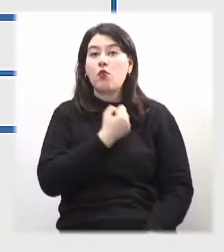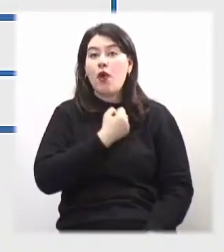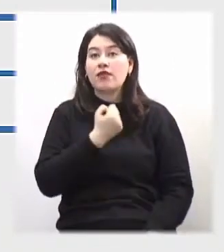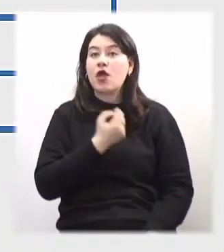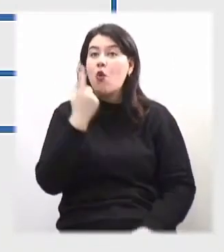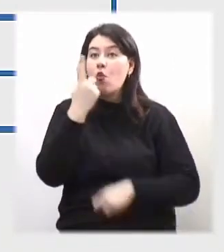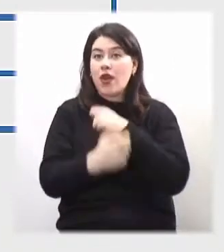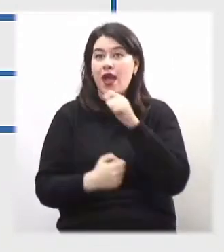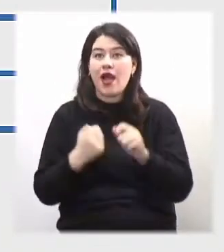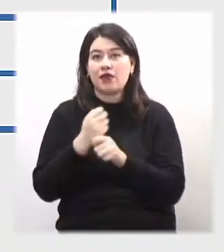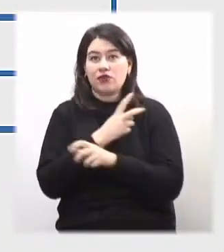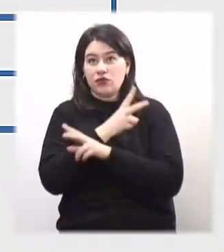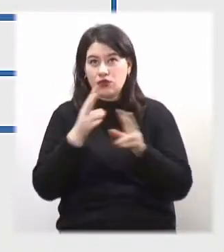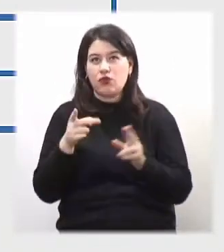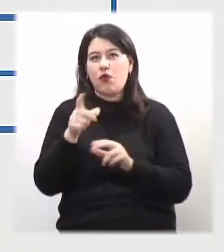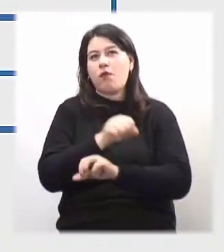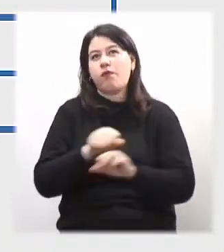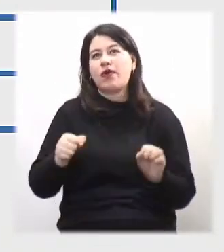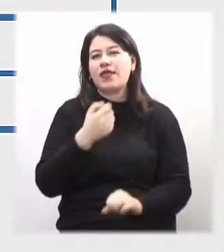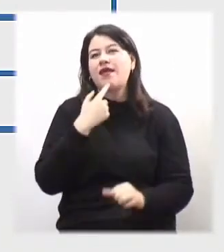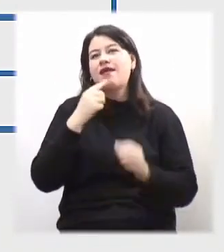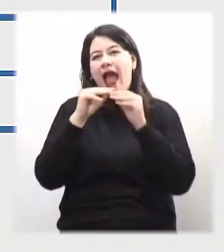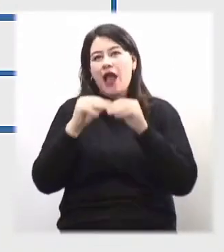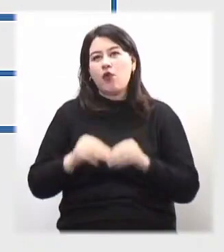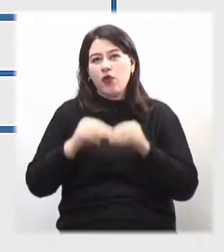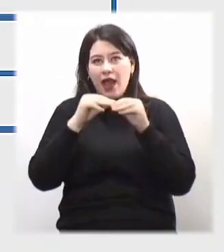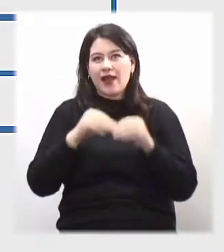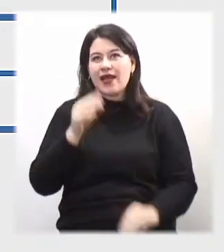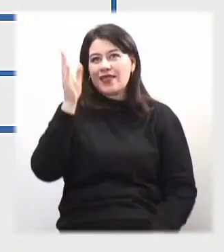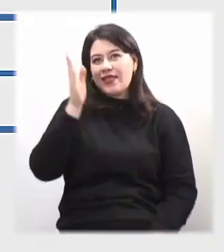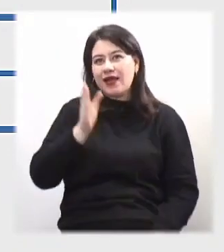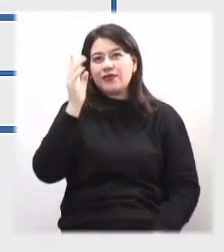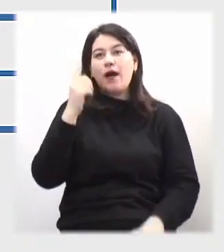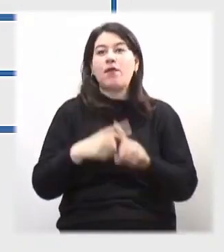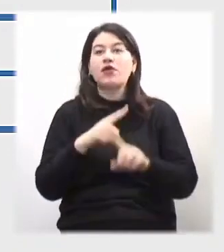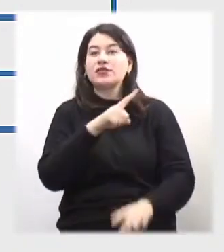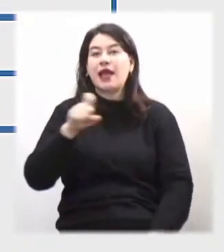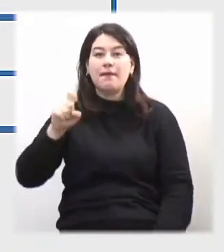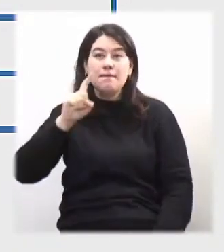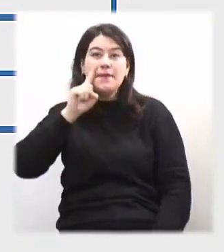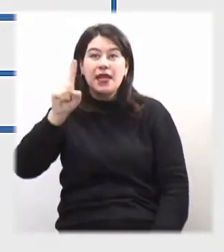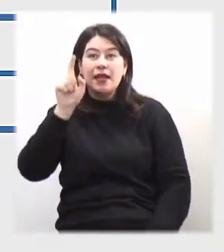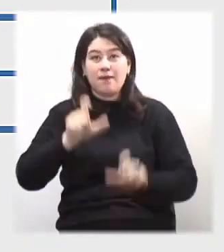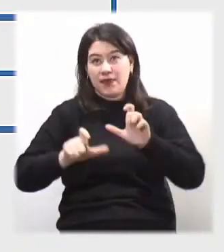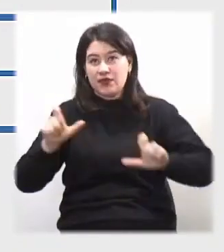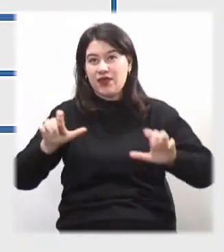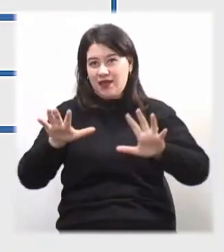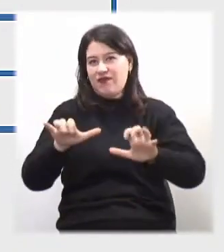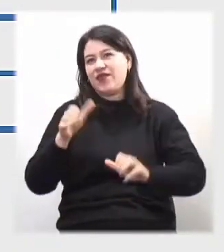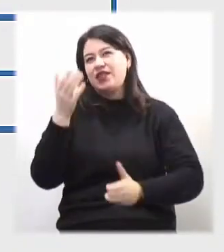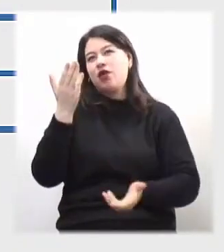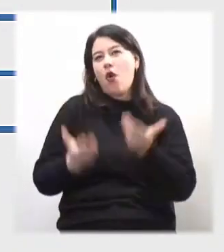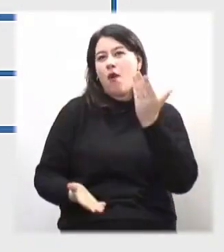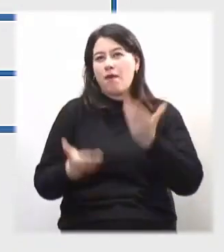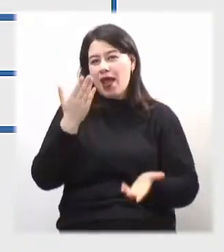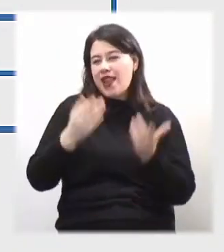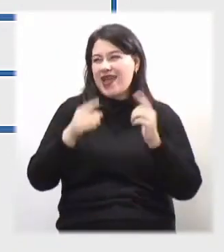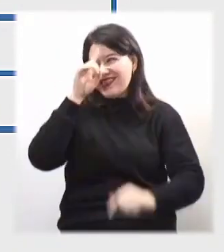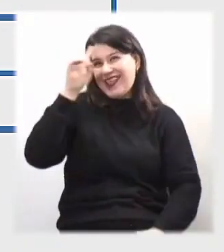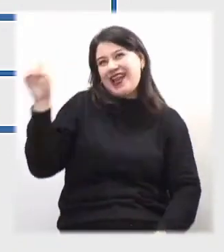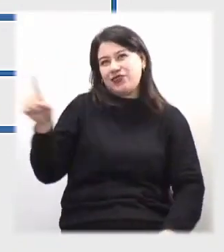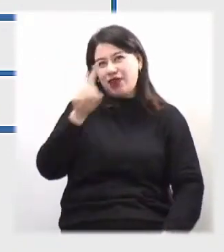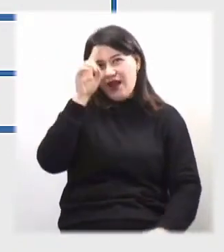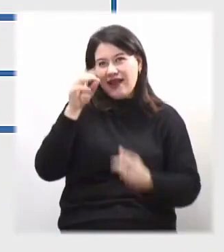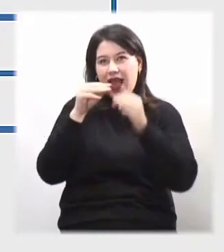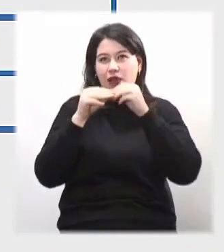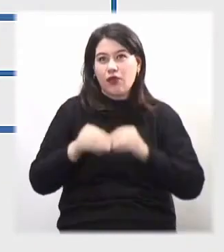no sirve para calcular la tasa por 100.000 habitantes que es como habitualmente se hacen las comparaciones internacionales en materia de homicidios con